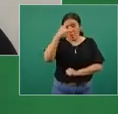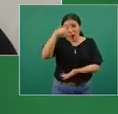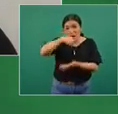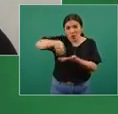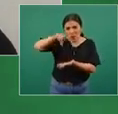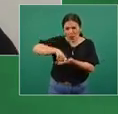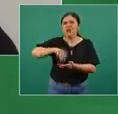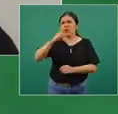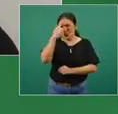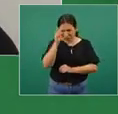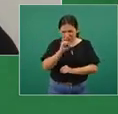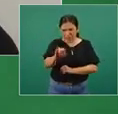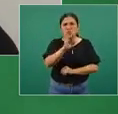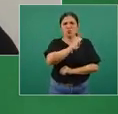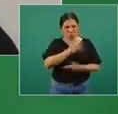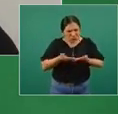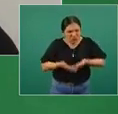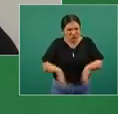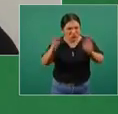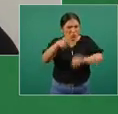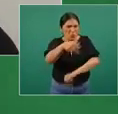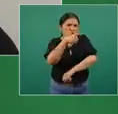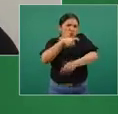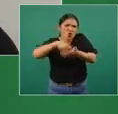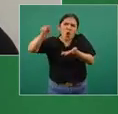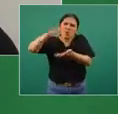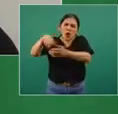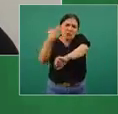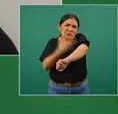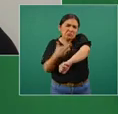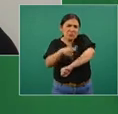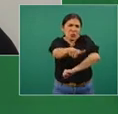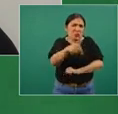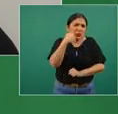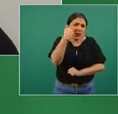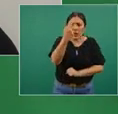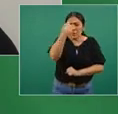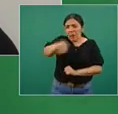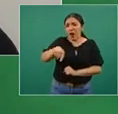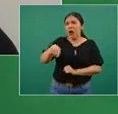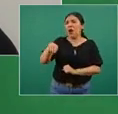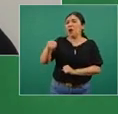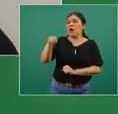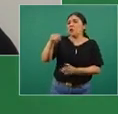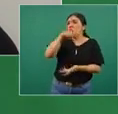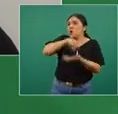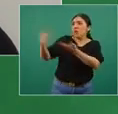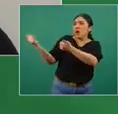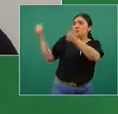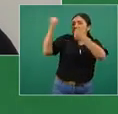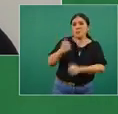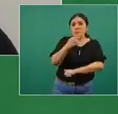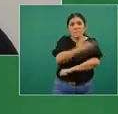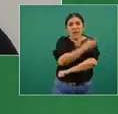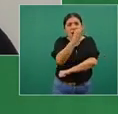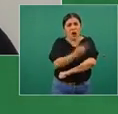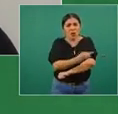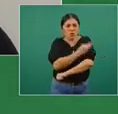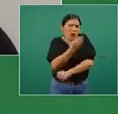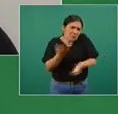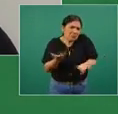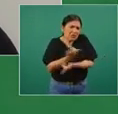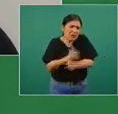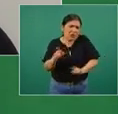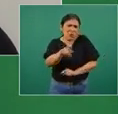recordando que sí es posible realizar los trámites correspondientes para poder en su momento comprar vacuna